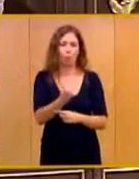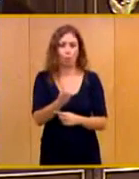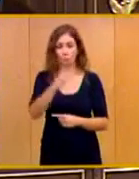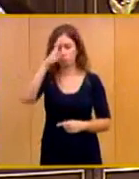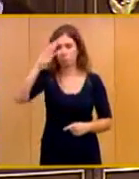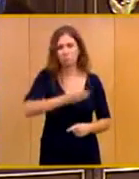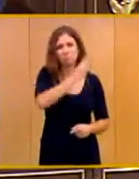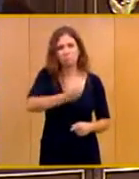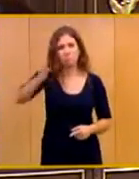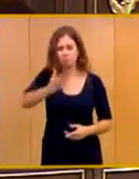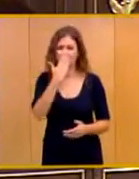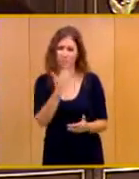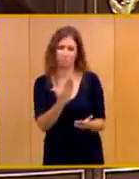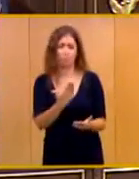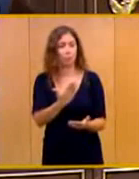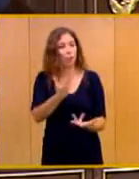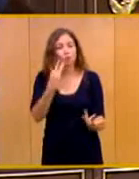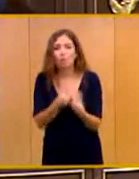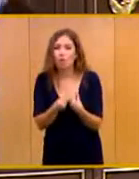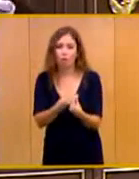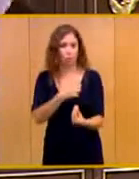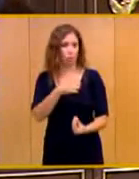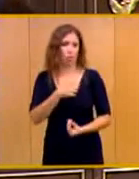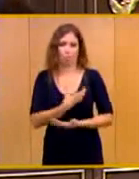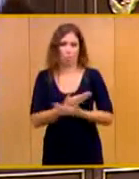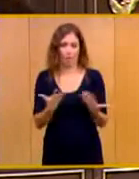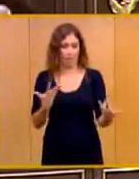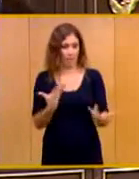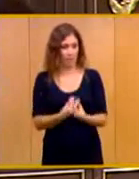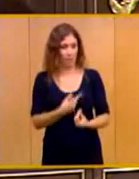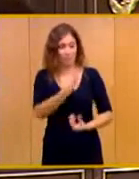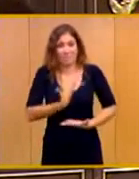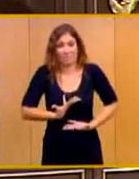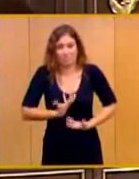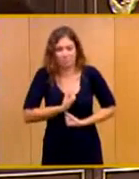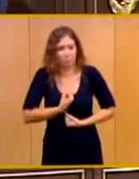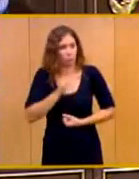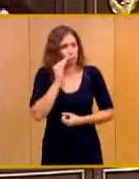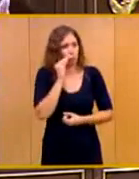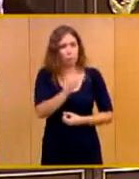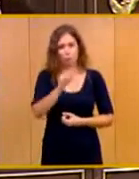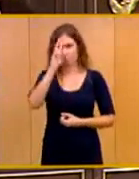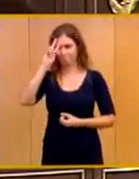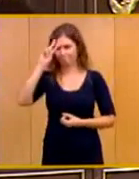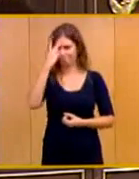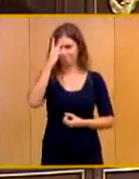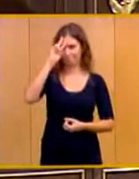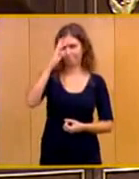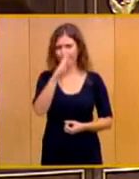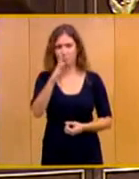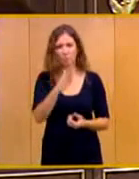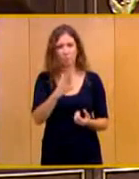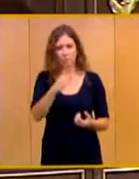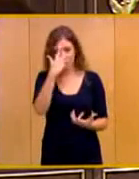que no es posible acompañarle en el afligido peregrinaje de sus contradicciones? ¿No lo comprende?